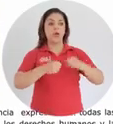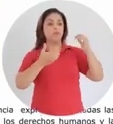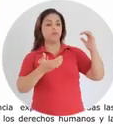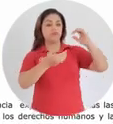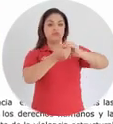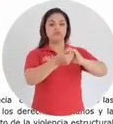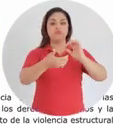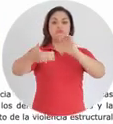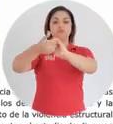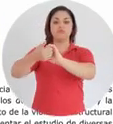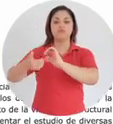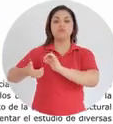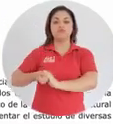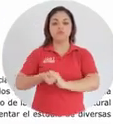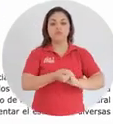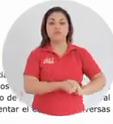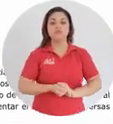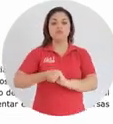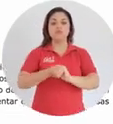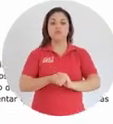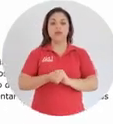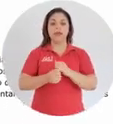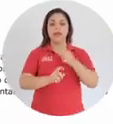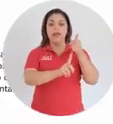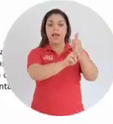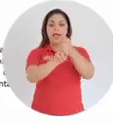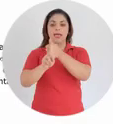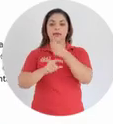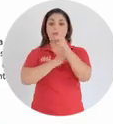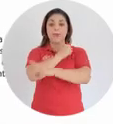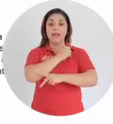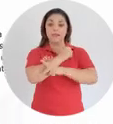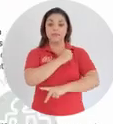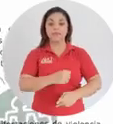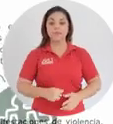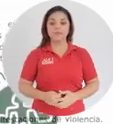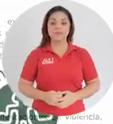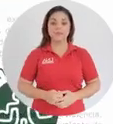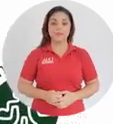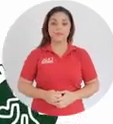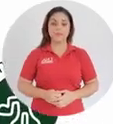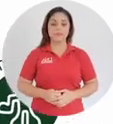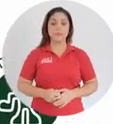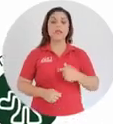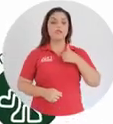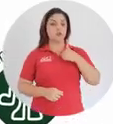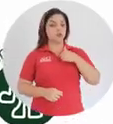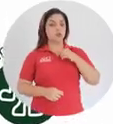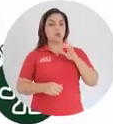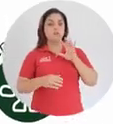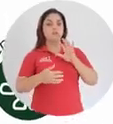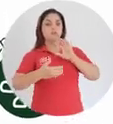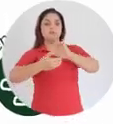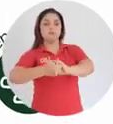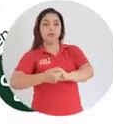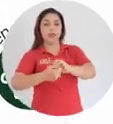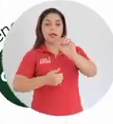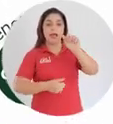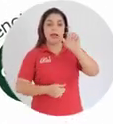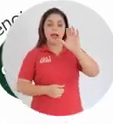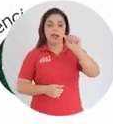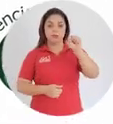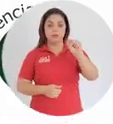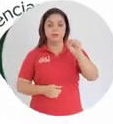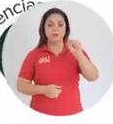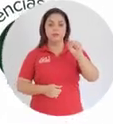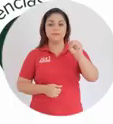relacionarse y vincularse en su forma concreta con cada uno de los países. Sí, he estado vinculado a ACAS, particularmente en